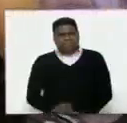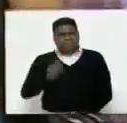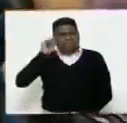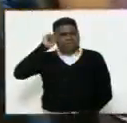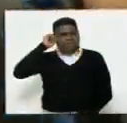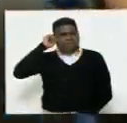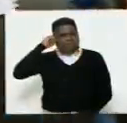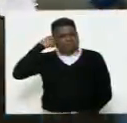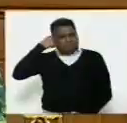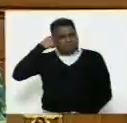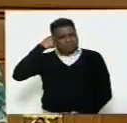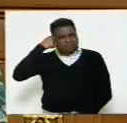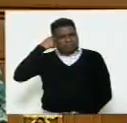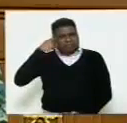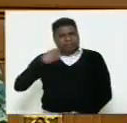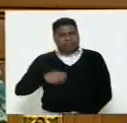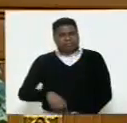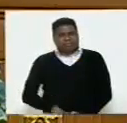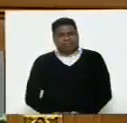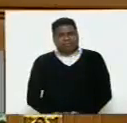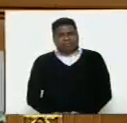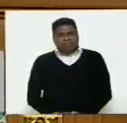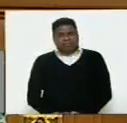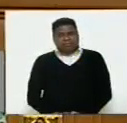Recordar a Eumelia,